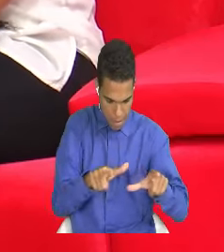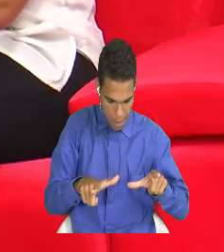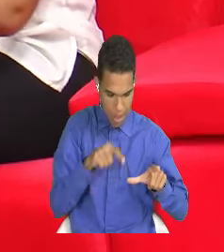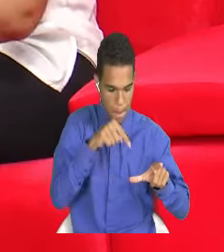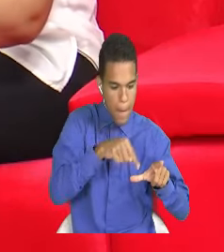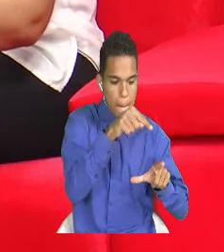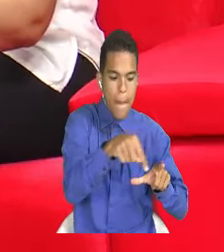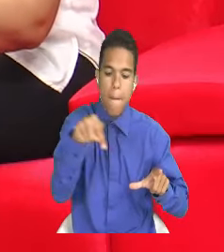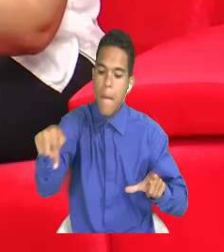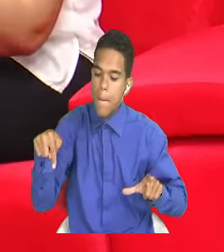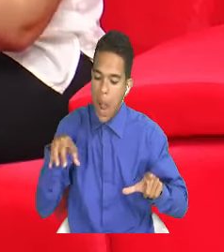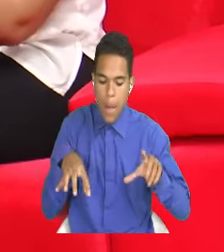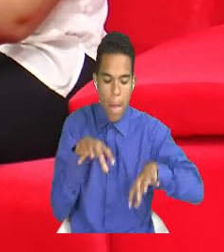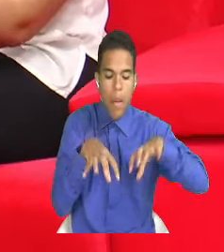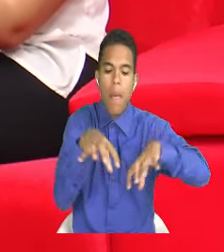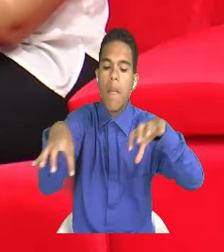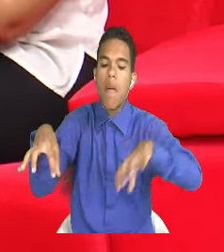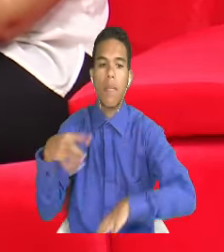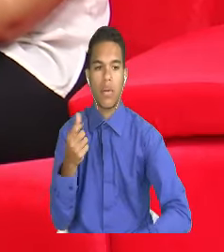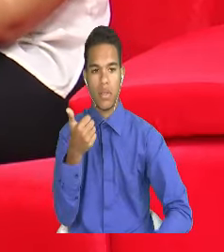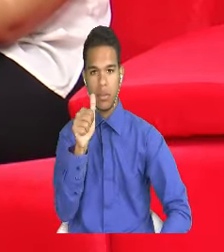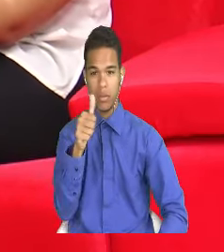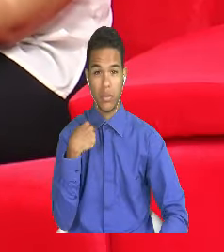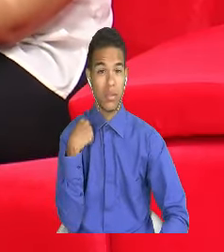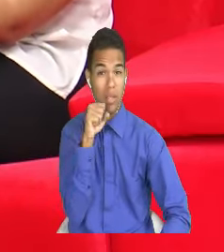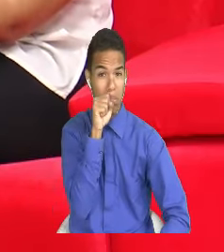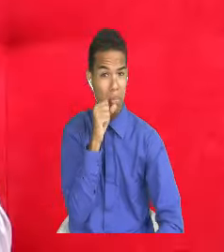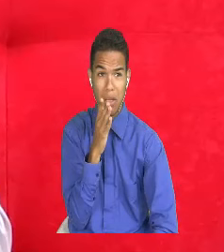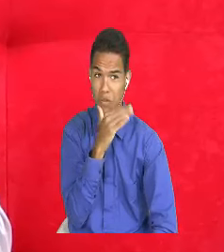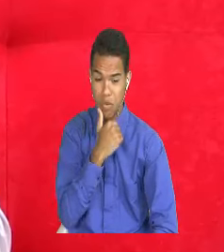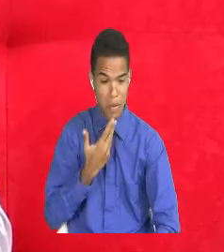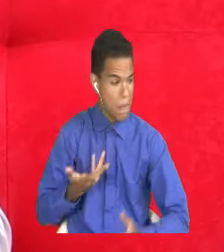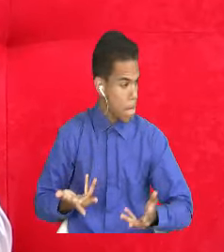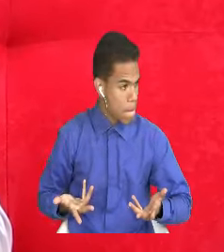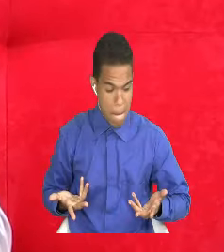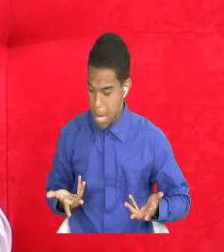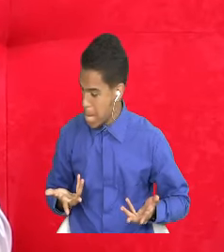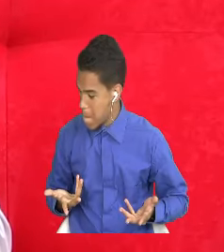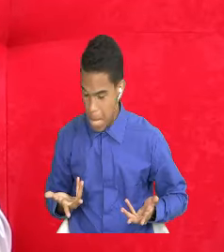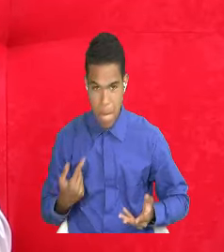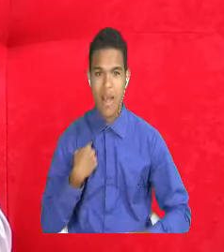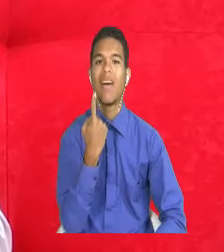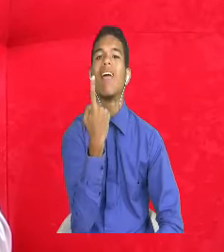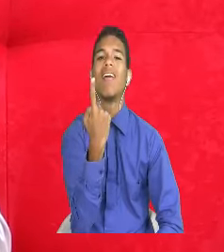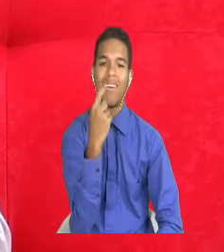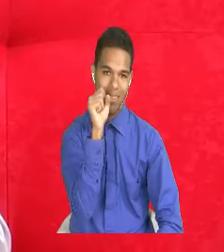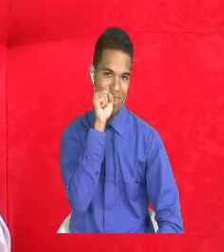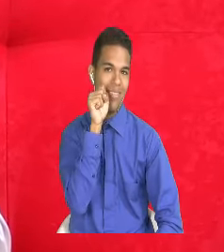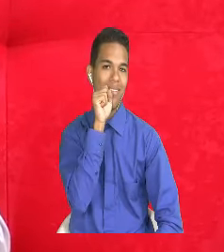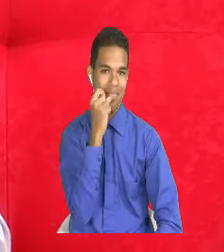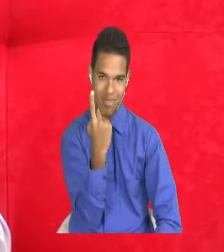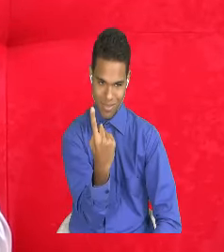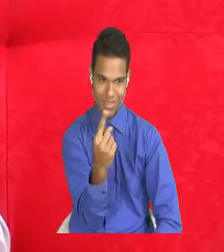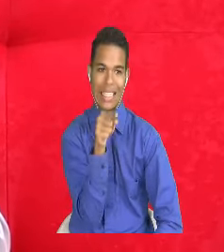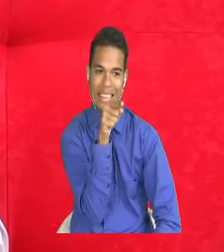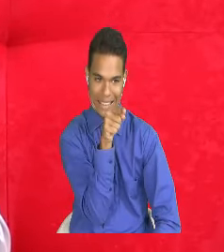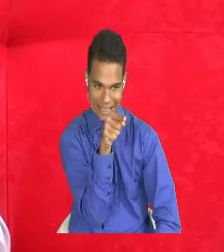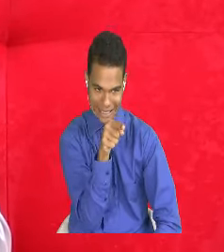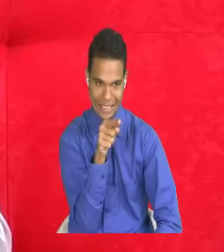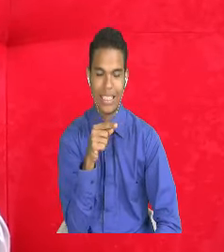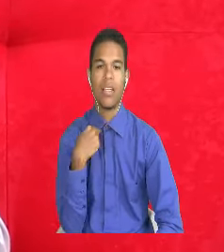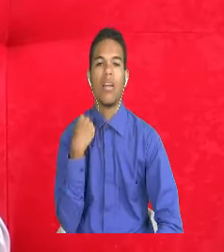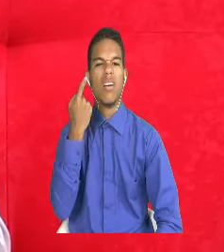definitivamente en nuestra ciudad no lo hay. Sí, no lo hay, tienes toda la razón. Nos enfocamos en la calidad del paciente y en la atención